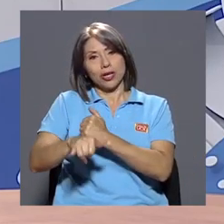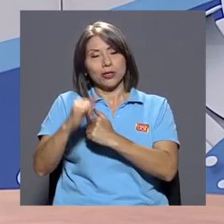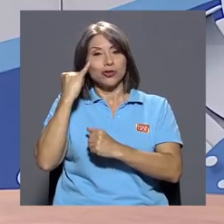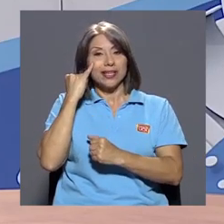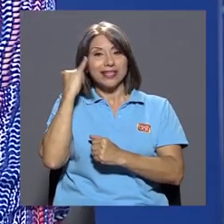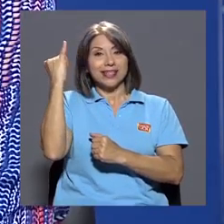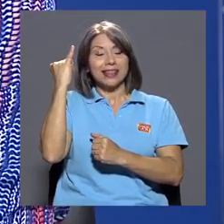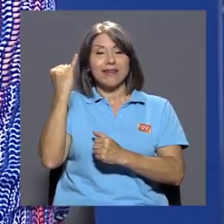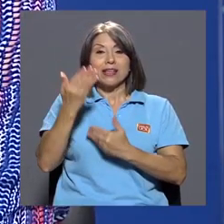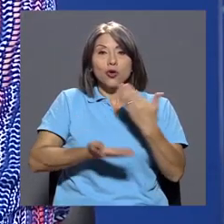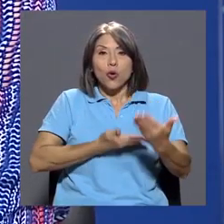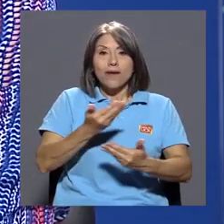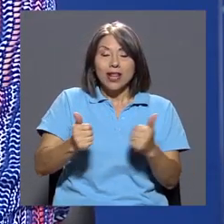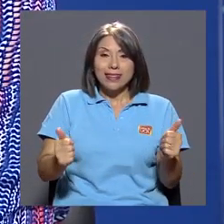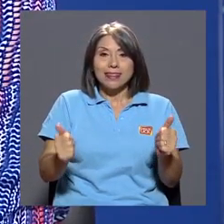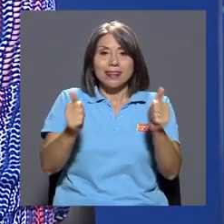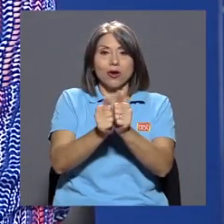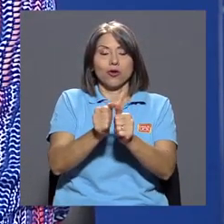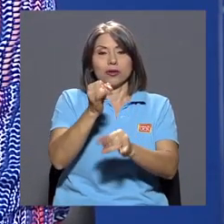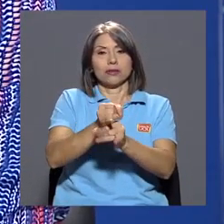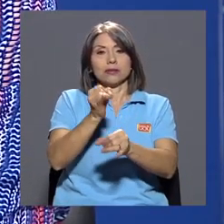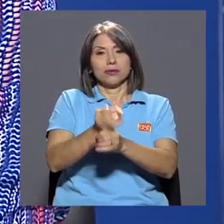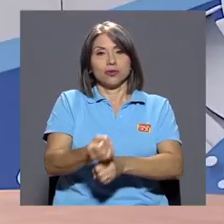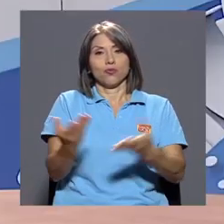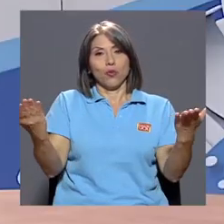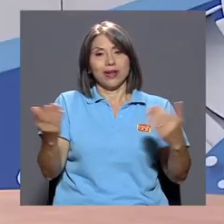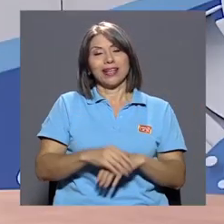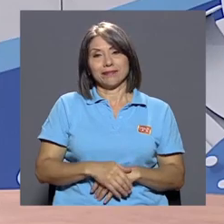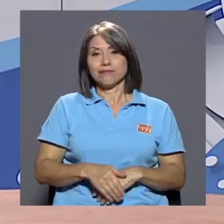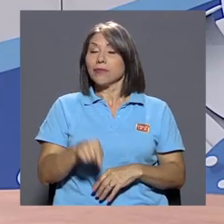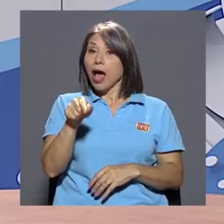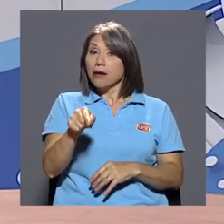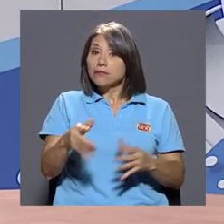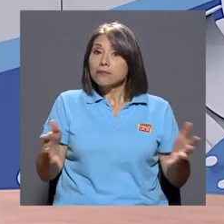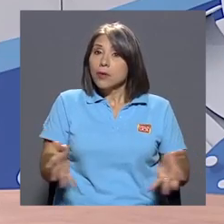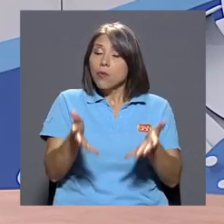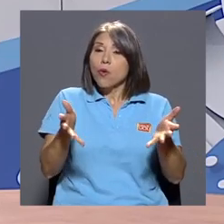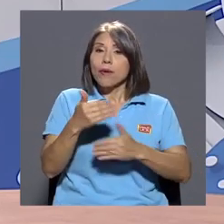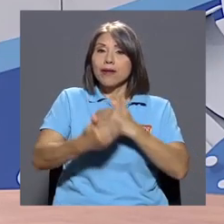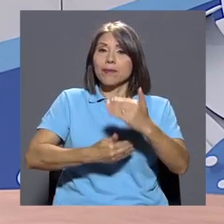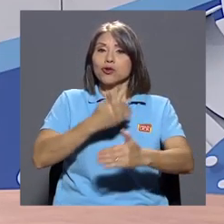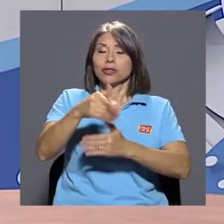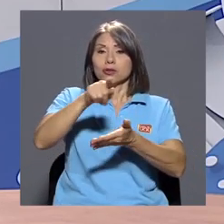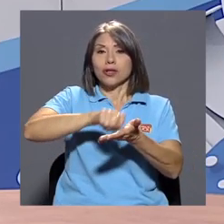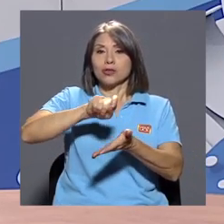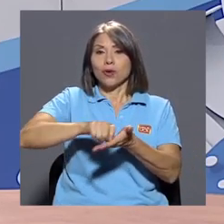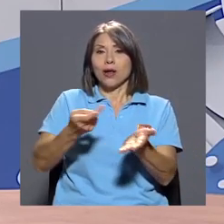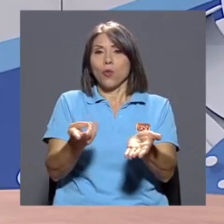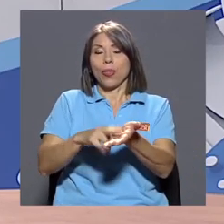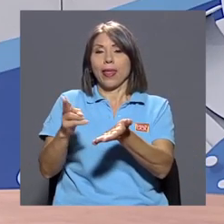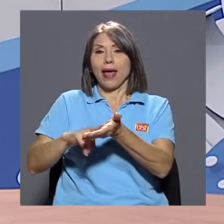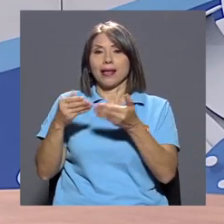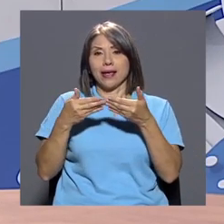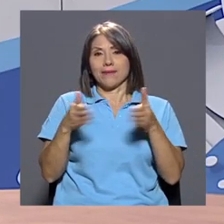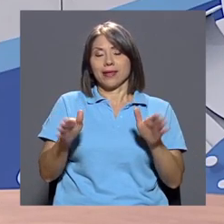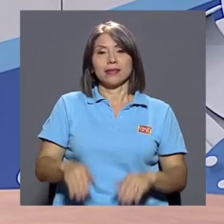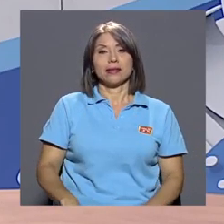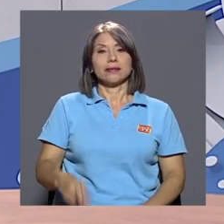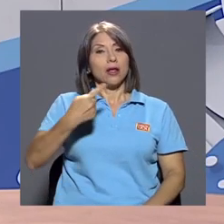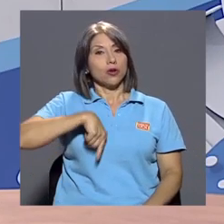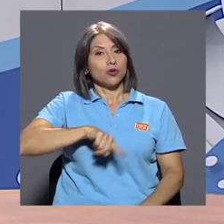colaborativas con instituciones públicas y pues con eso es que se promueve el proceso de la escuela de contrataciones abiertas, donde lo que